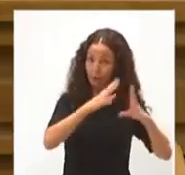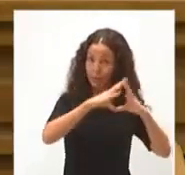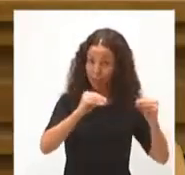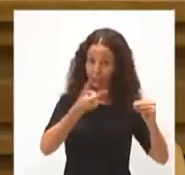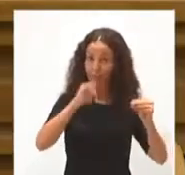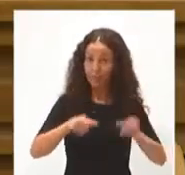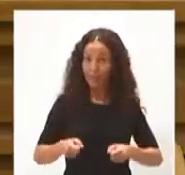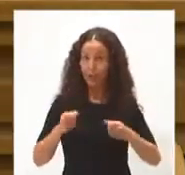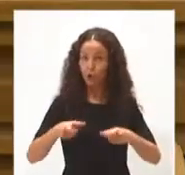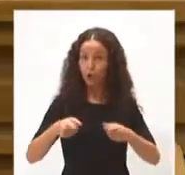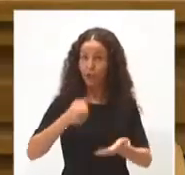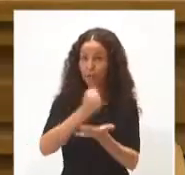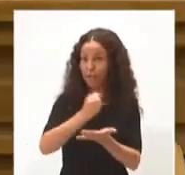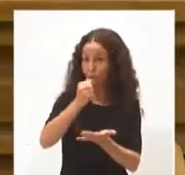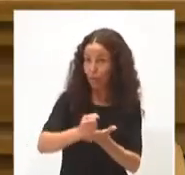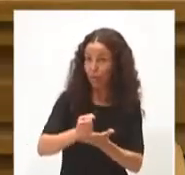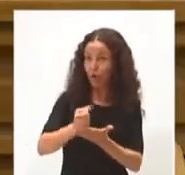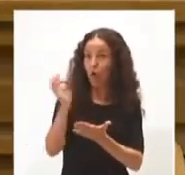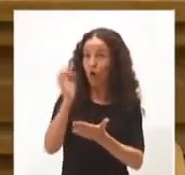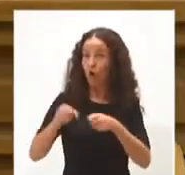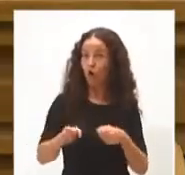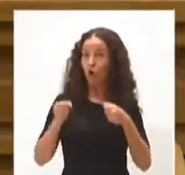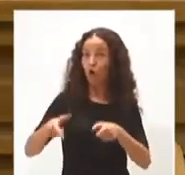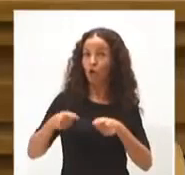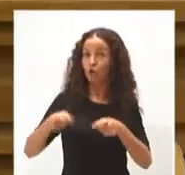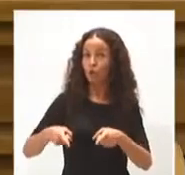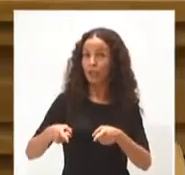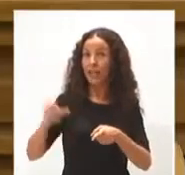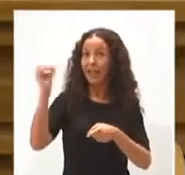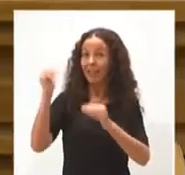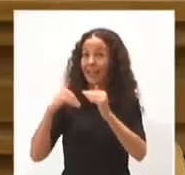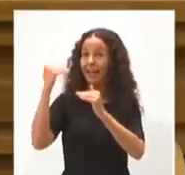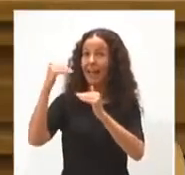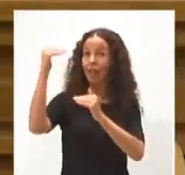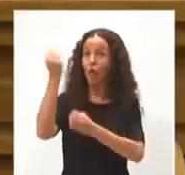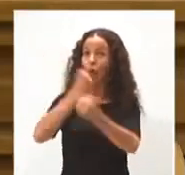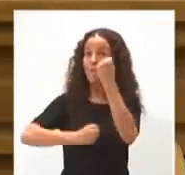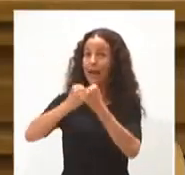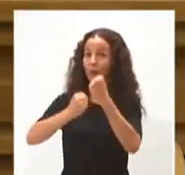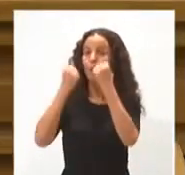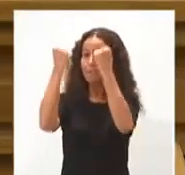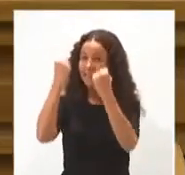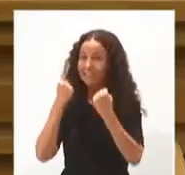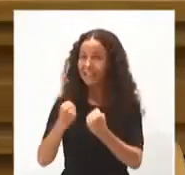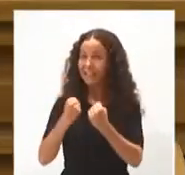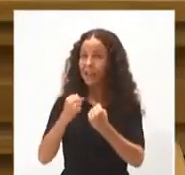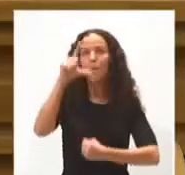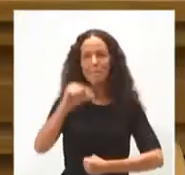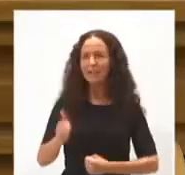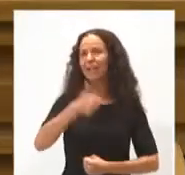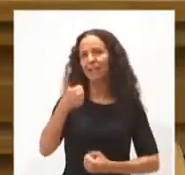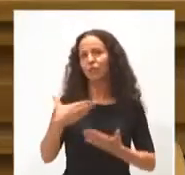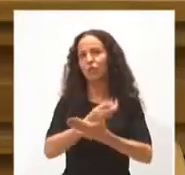costes de matriculación y de los costes de gravedad y de máster más asequibles de españa' de los más asequibles